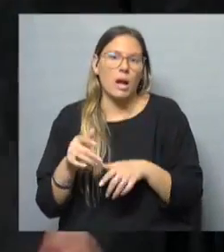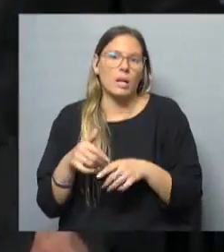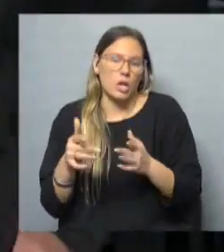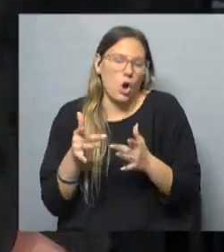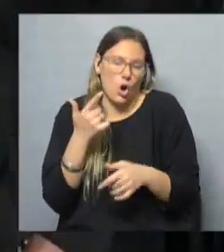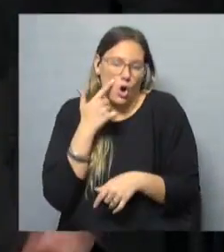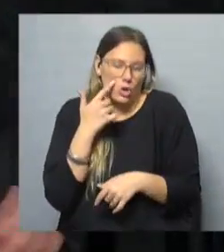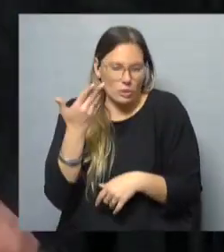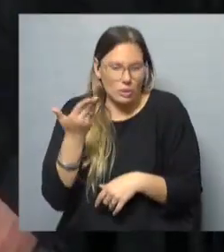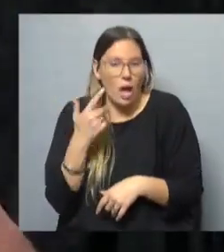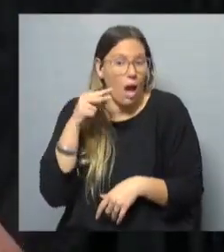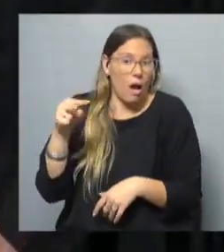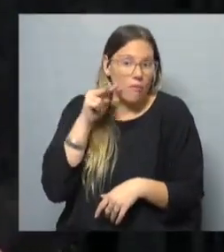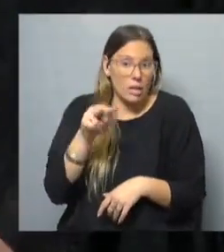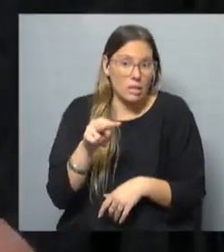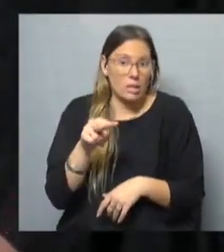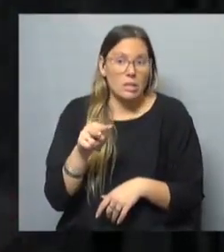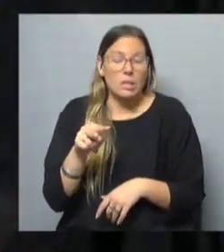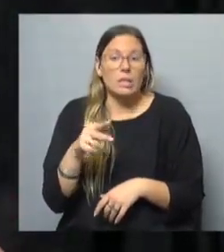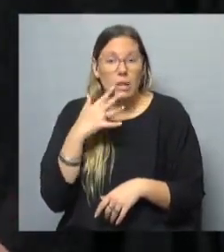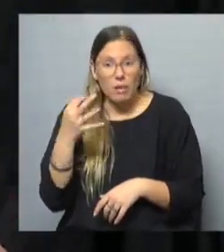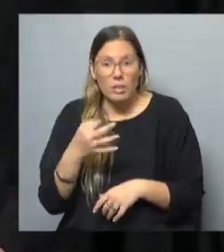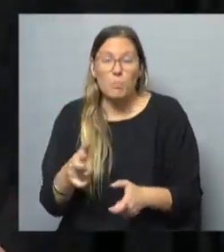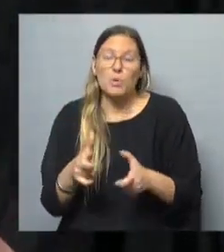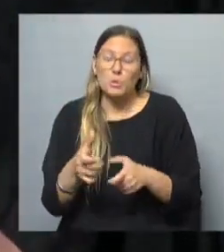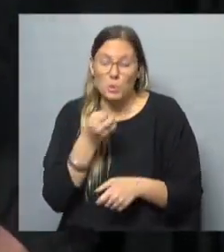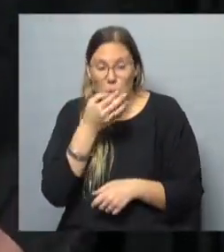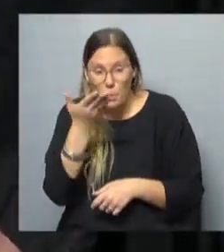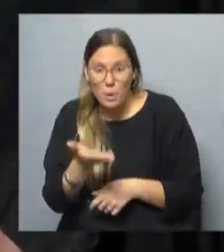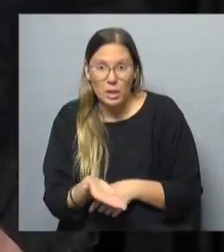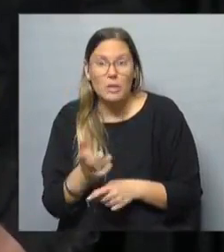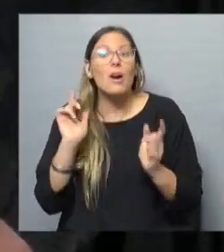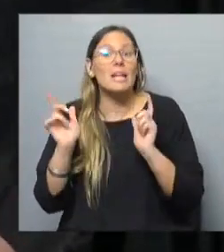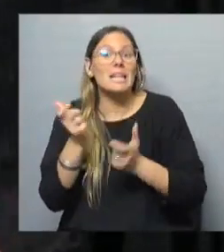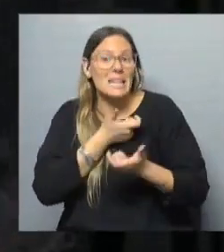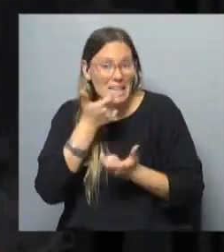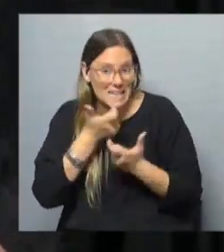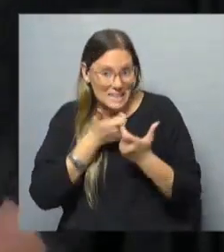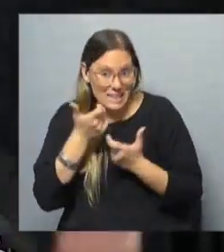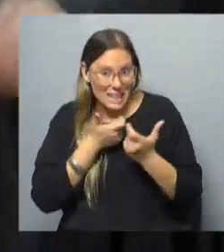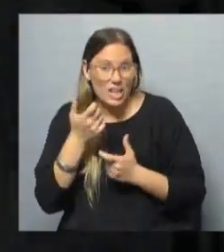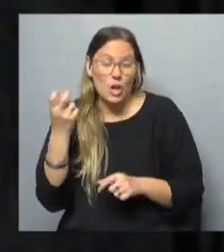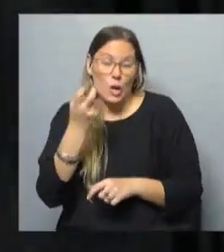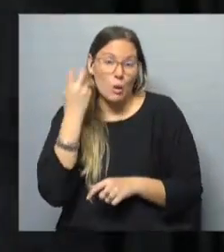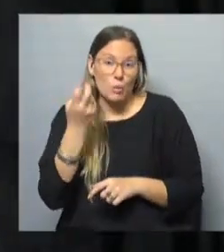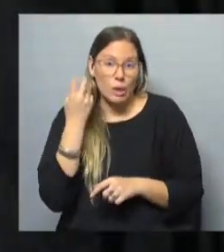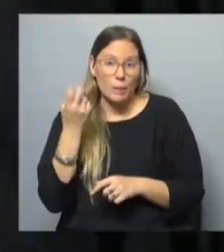cercanos, a ver. Y bueno, por suerte la respuesta fue buena, las risas salieron, que es lo que se busca.